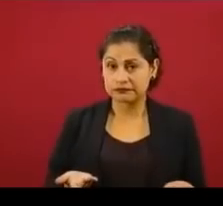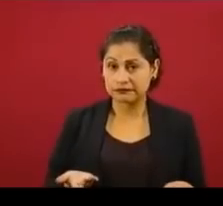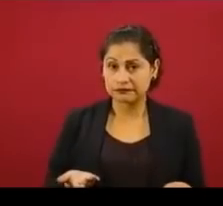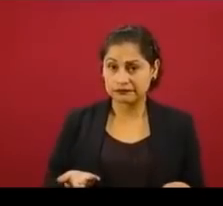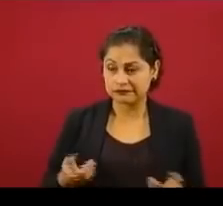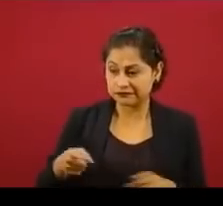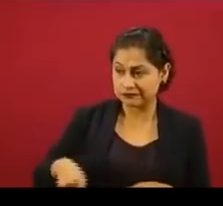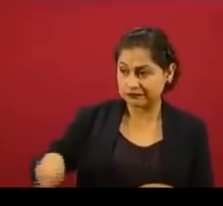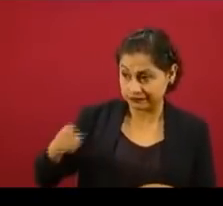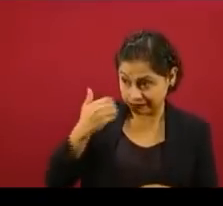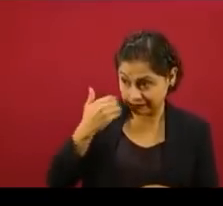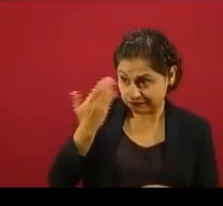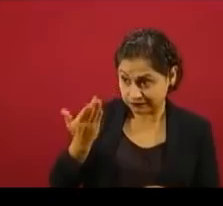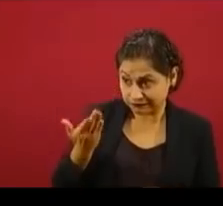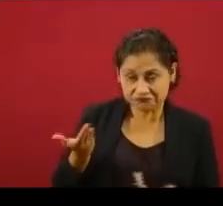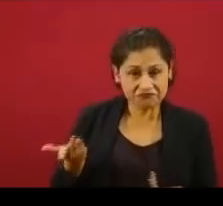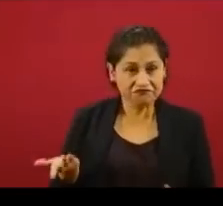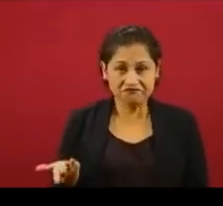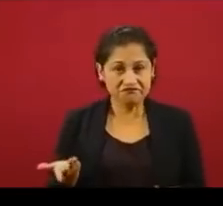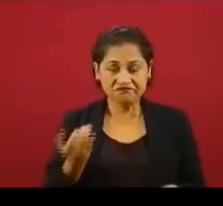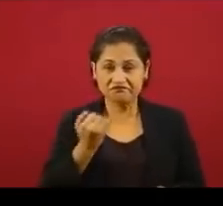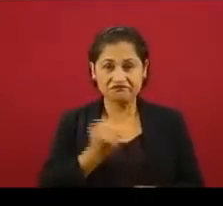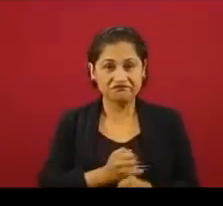no van a poder.